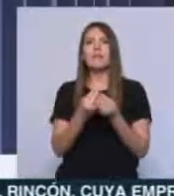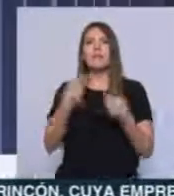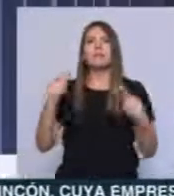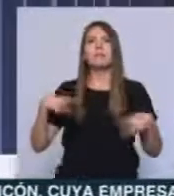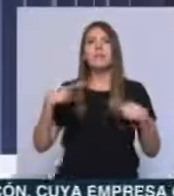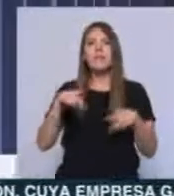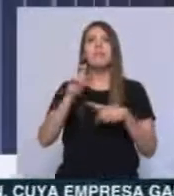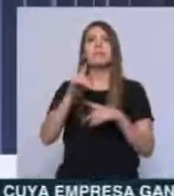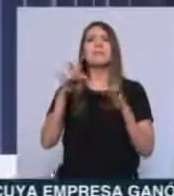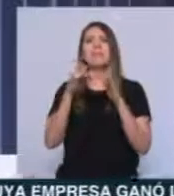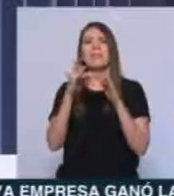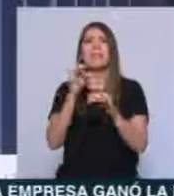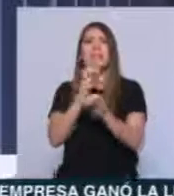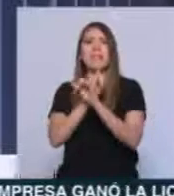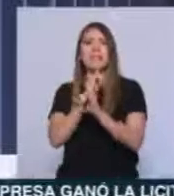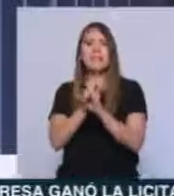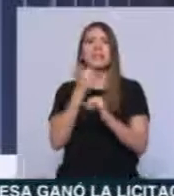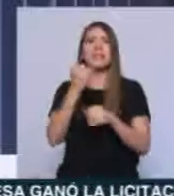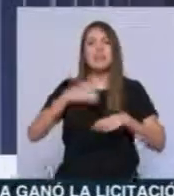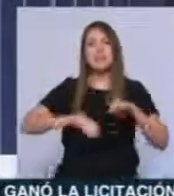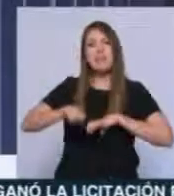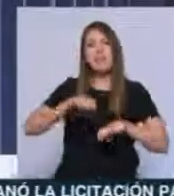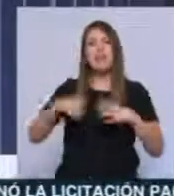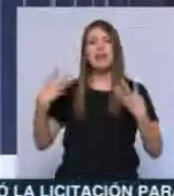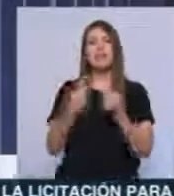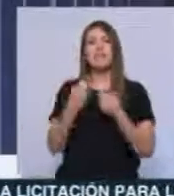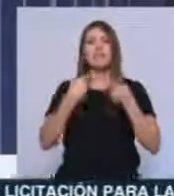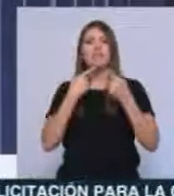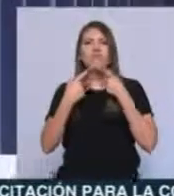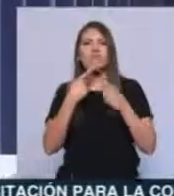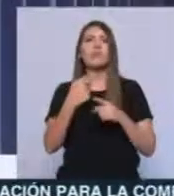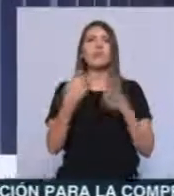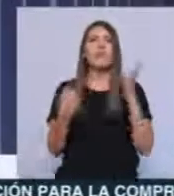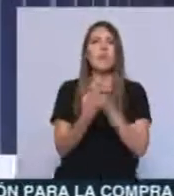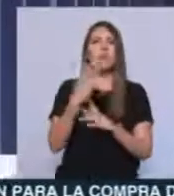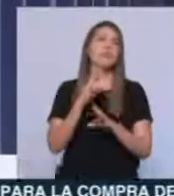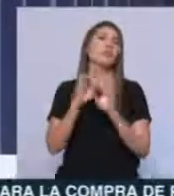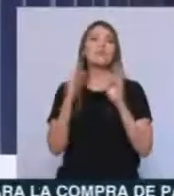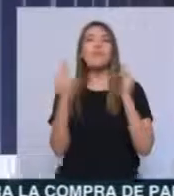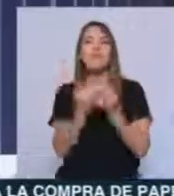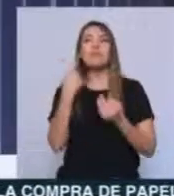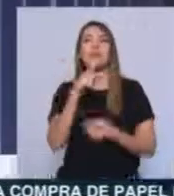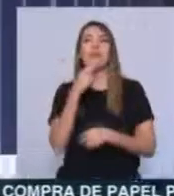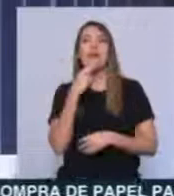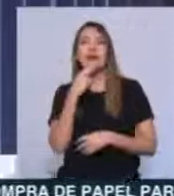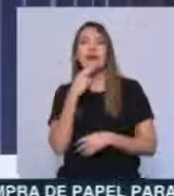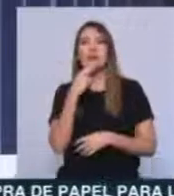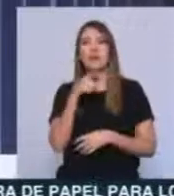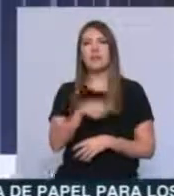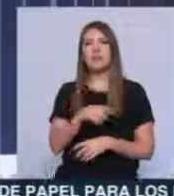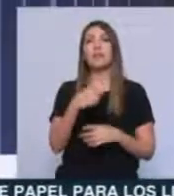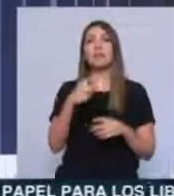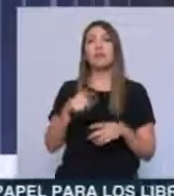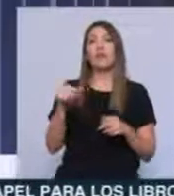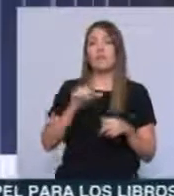tradicionales, digitales y con empresas para unir diálogos críticos sobre las tendencias y herramientas de la imagen pública de Rotary. Sobre este encuentro, mi